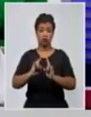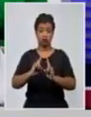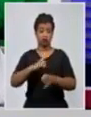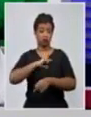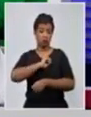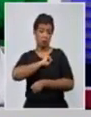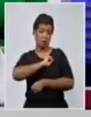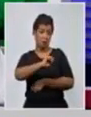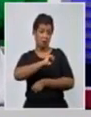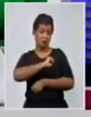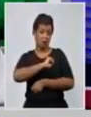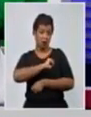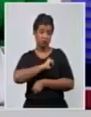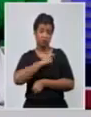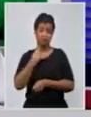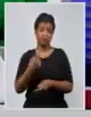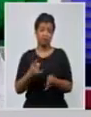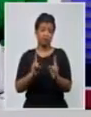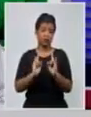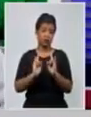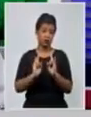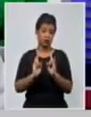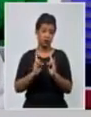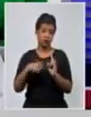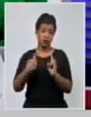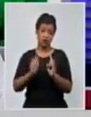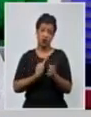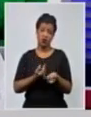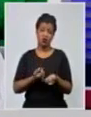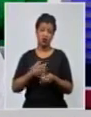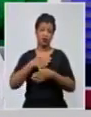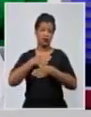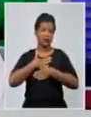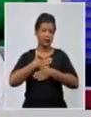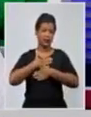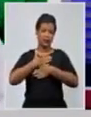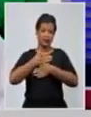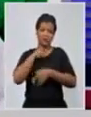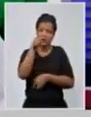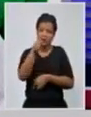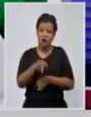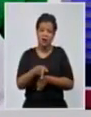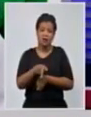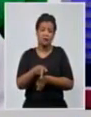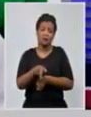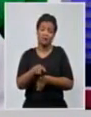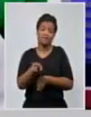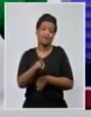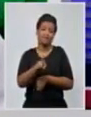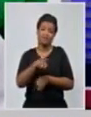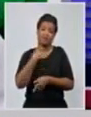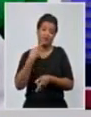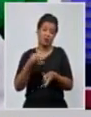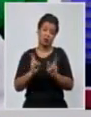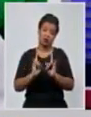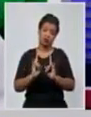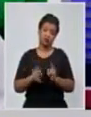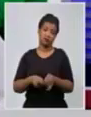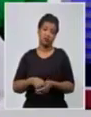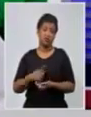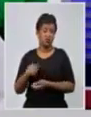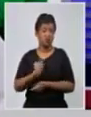en asistolia, y a pesar de que se hacen las maniobras de reanimación, no fue efectivo.